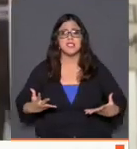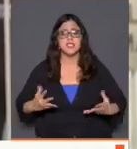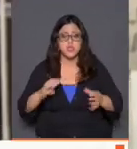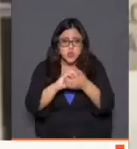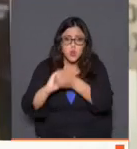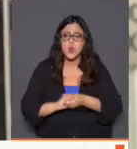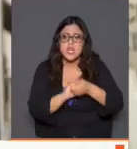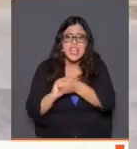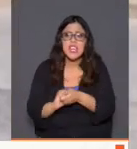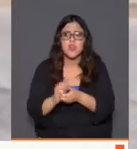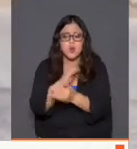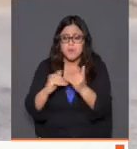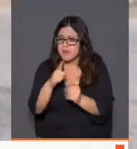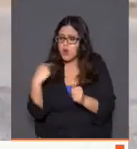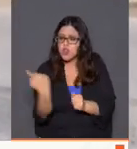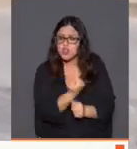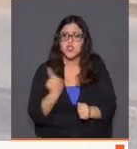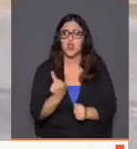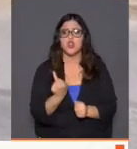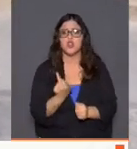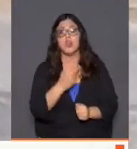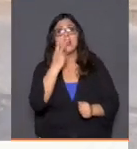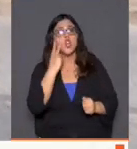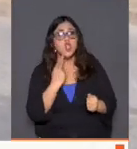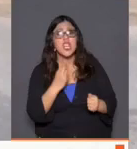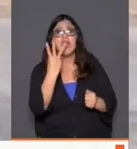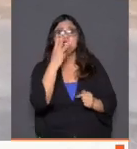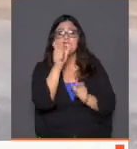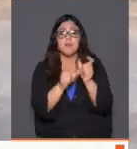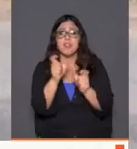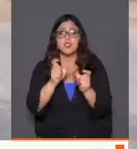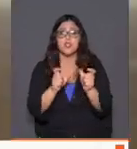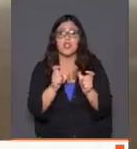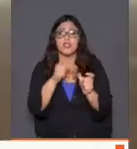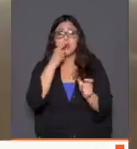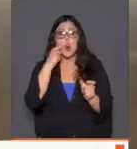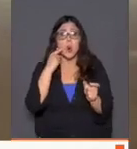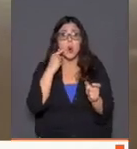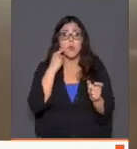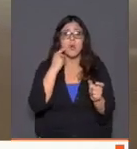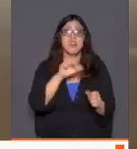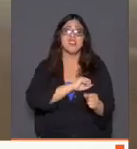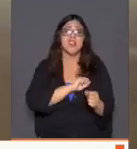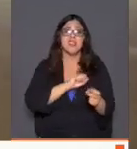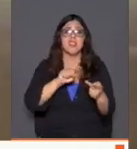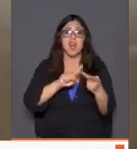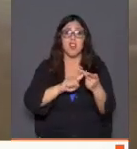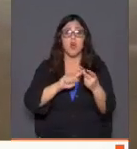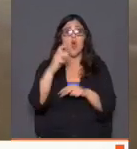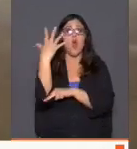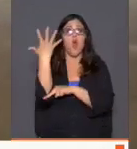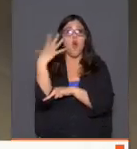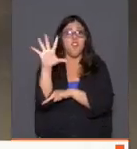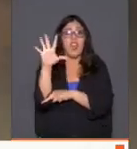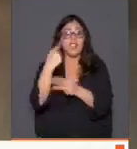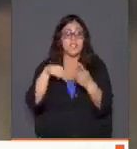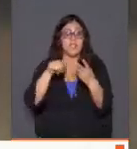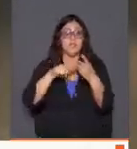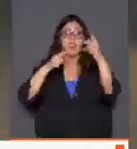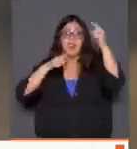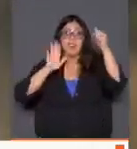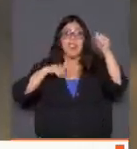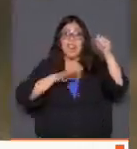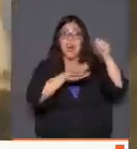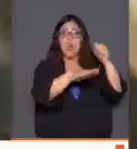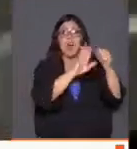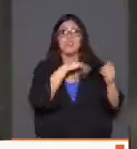como éramos nosotros. En dos días, tres hombres de Santiago, Ovalle y Talcahuano perdieron la vida en manos de quienes buscaban robar sus